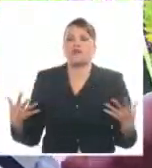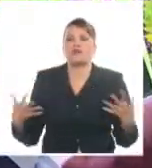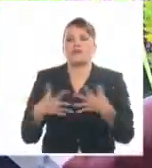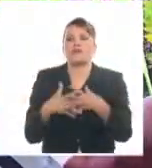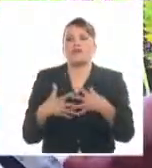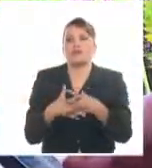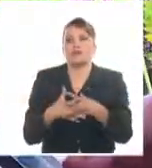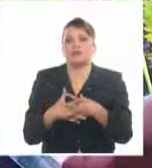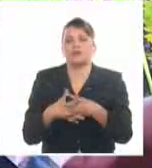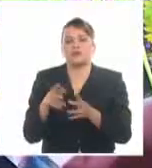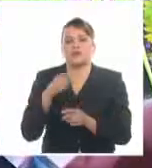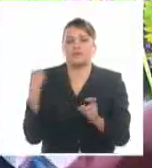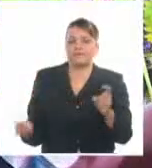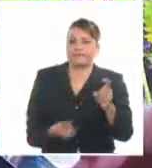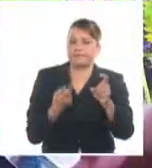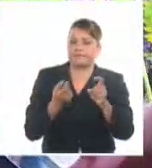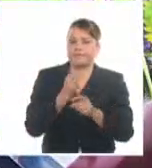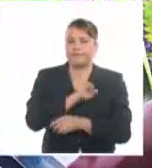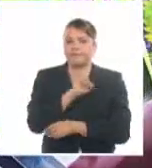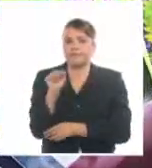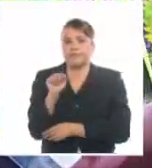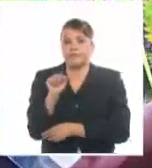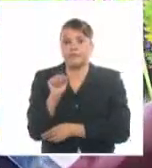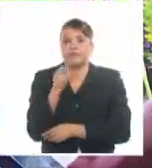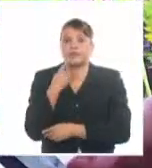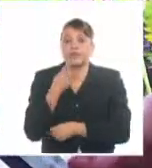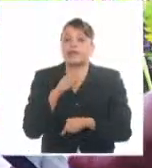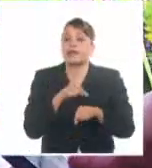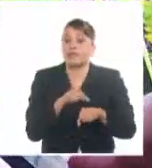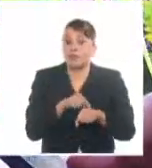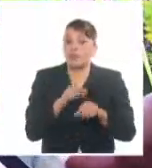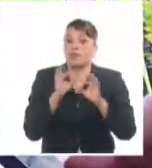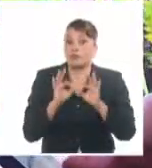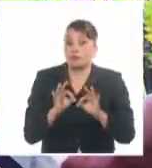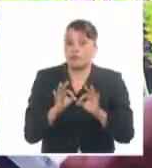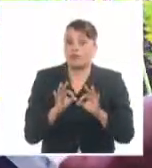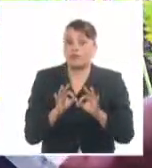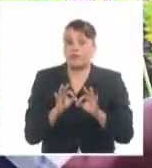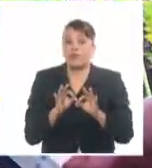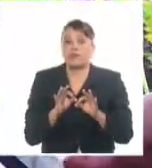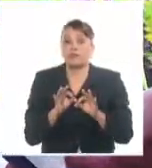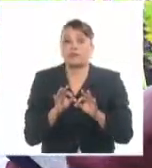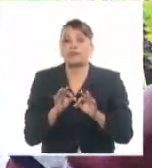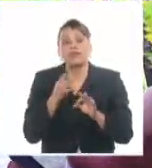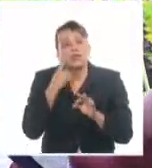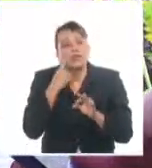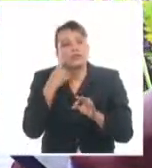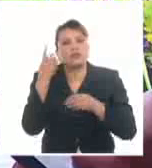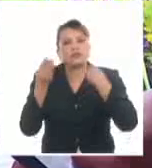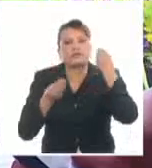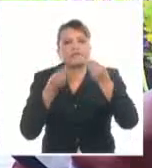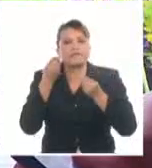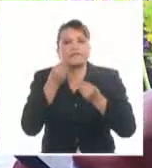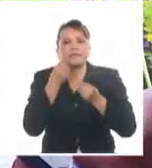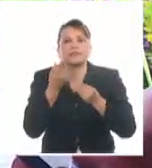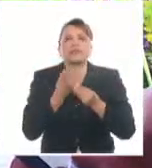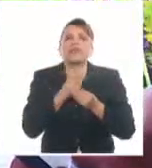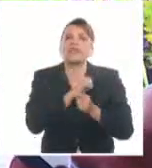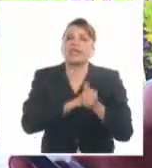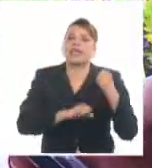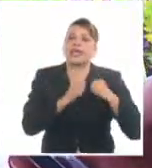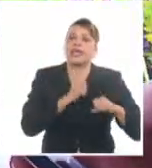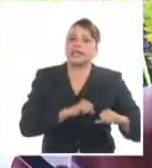conformaba patriotismo. En ese tratamiento que le dimos, exactamente estaba herir ese